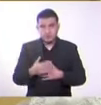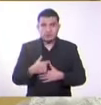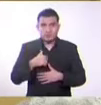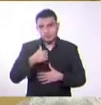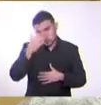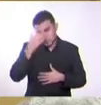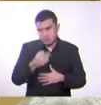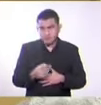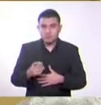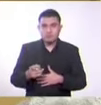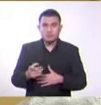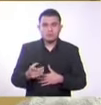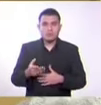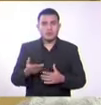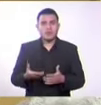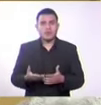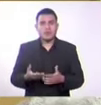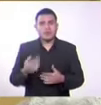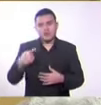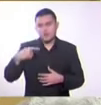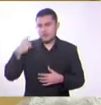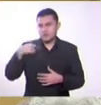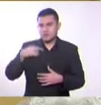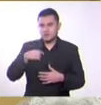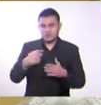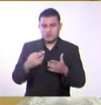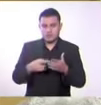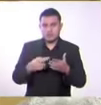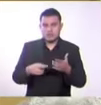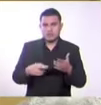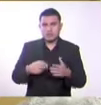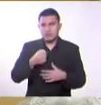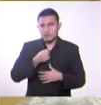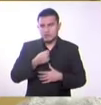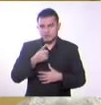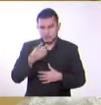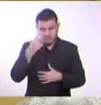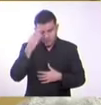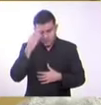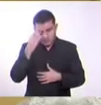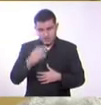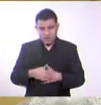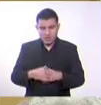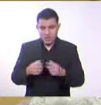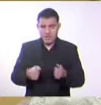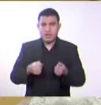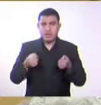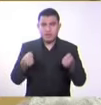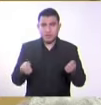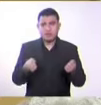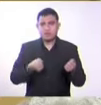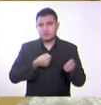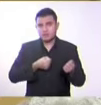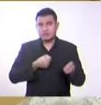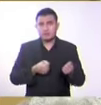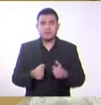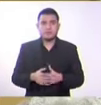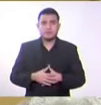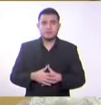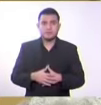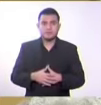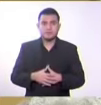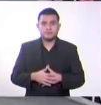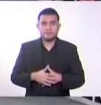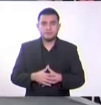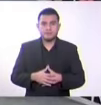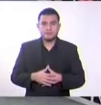es eso. Ayer, por ejemplo, yo revisaba una noticia. ¿Sabes en qué? Ajá, y el periódico. En el periódico. ¡Qué bueno, Luis! ¡Qué bueno! Hay que leer